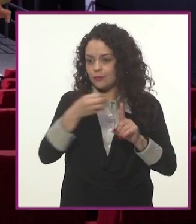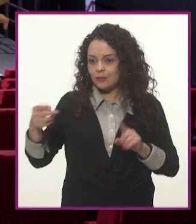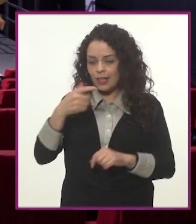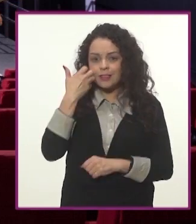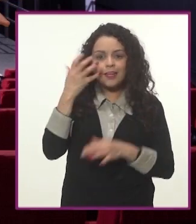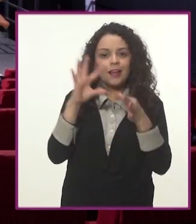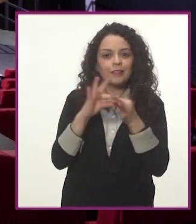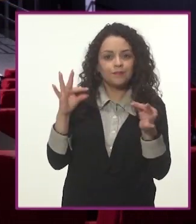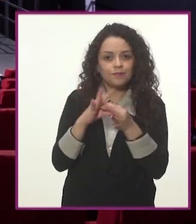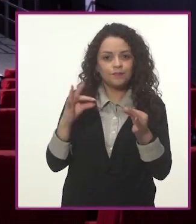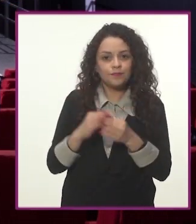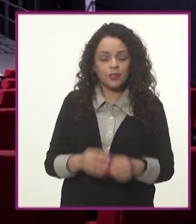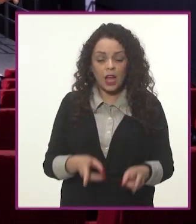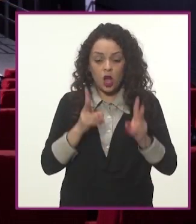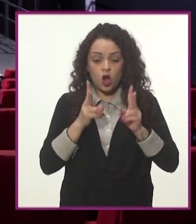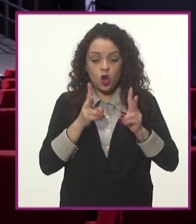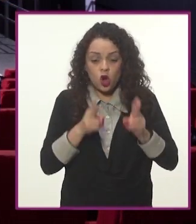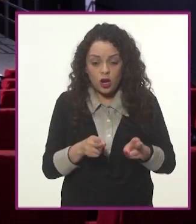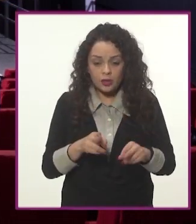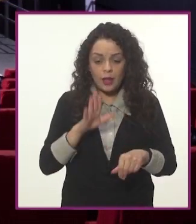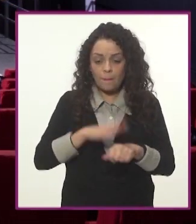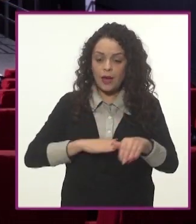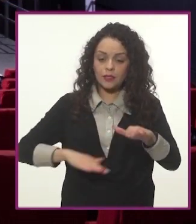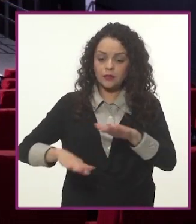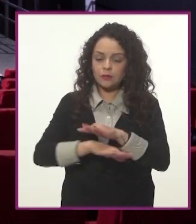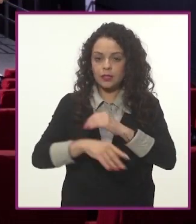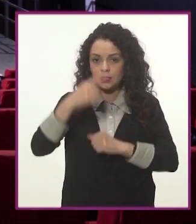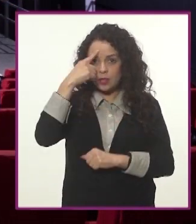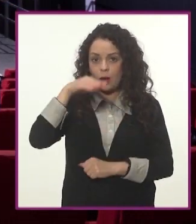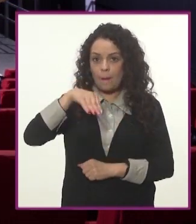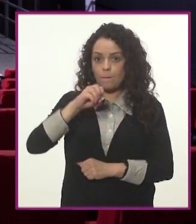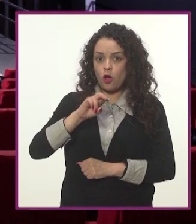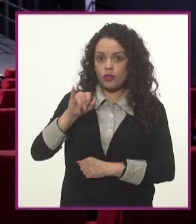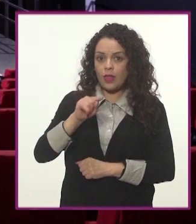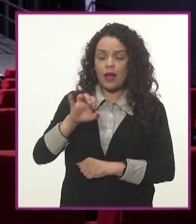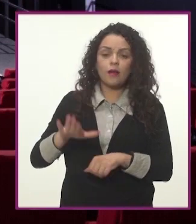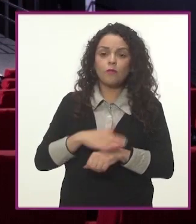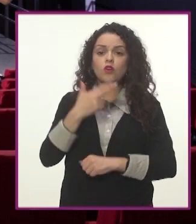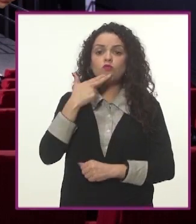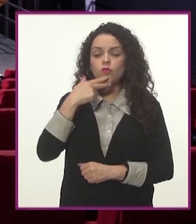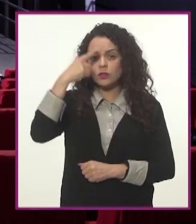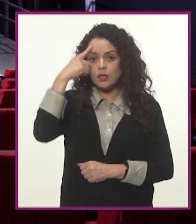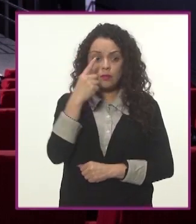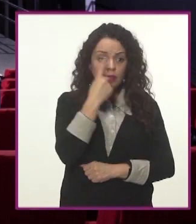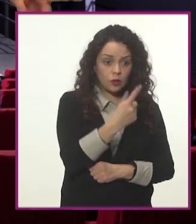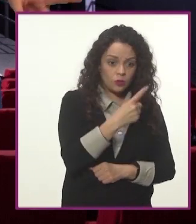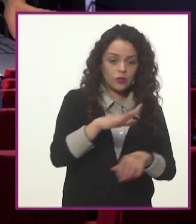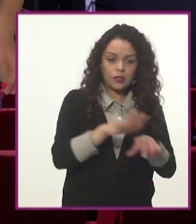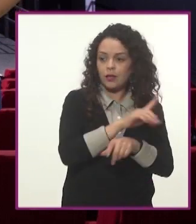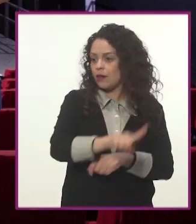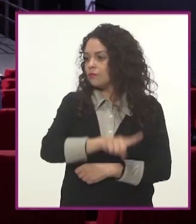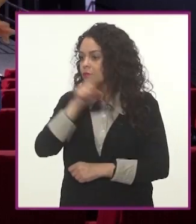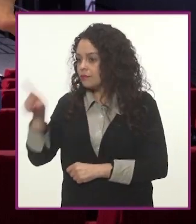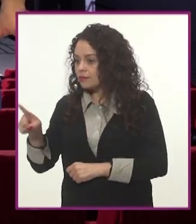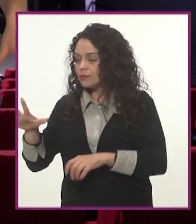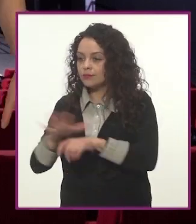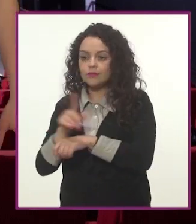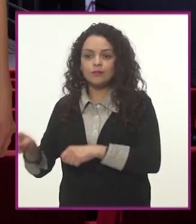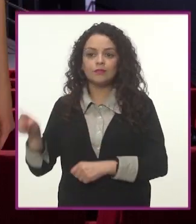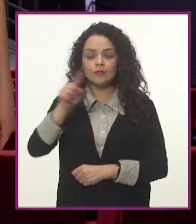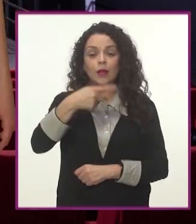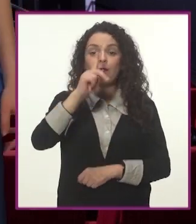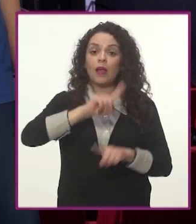El corte es el elemento más básico del montaje porque se utiliza para pasar de un plano a otro, pero pueden ser de diferente